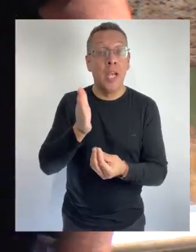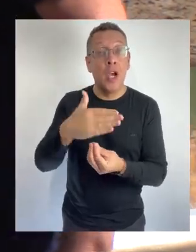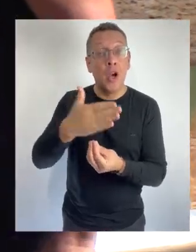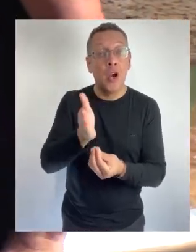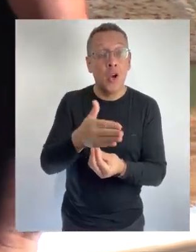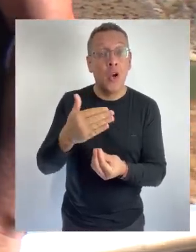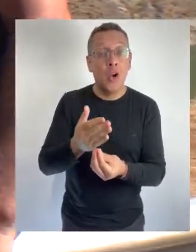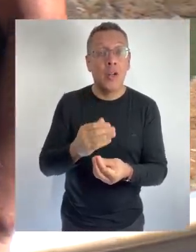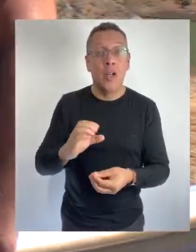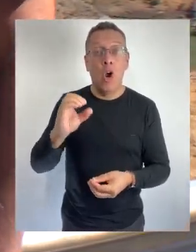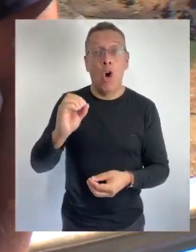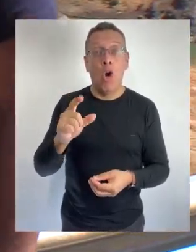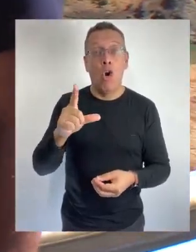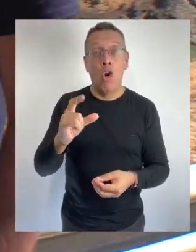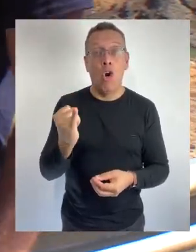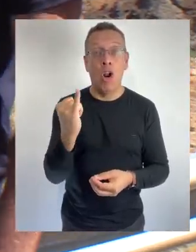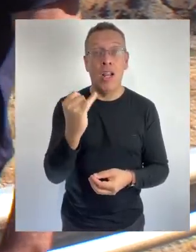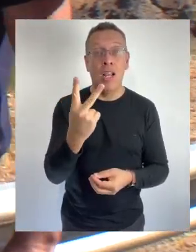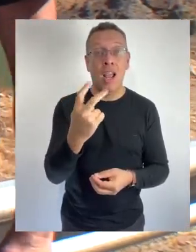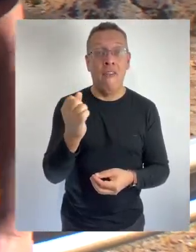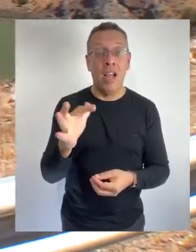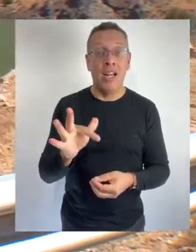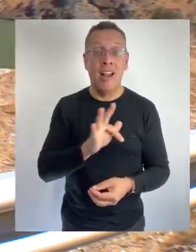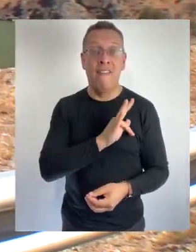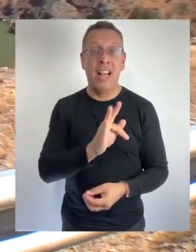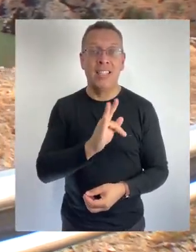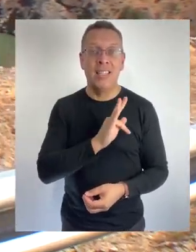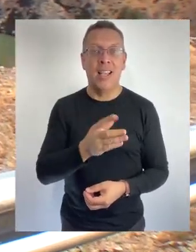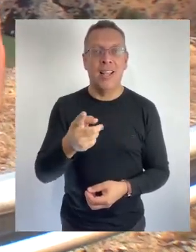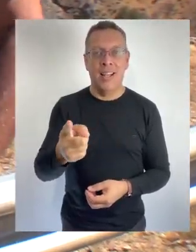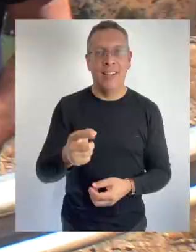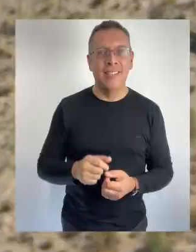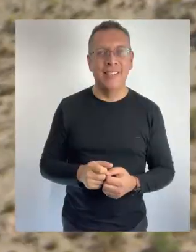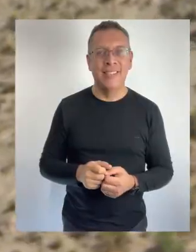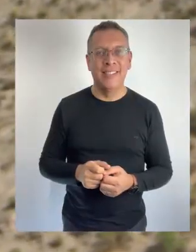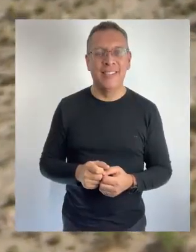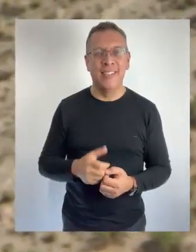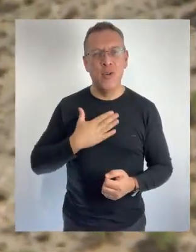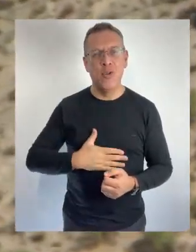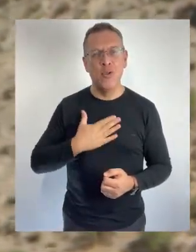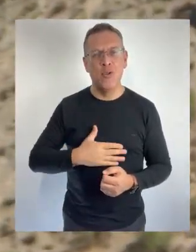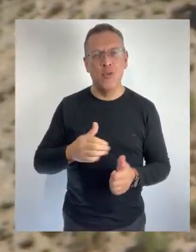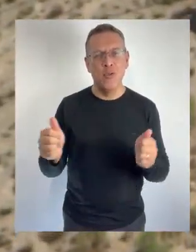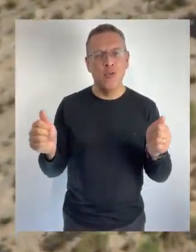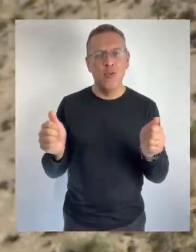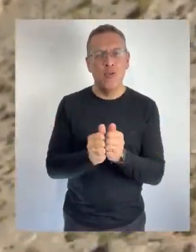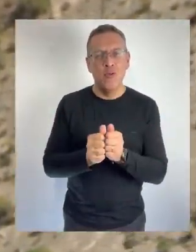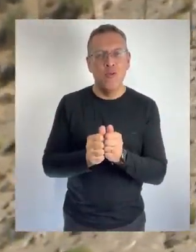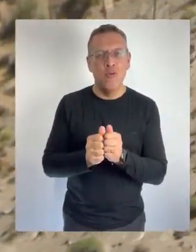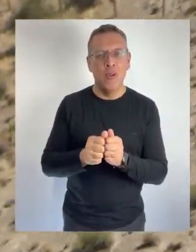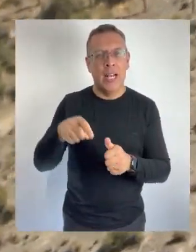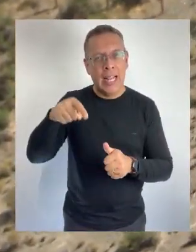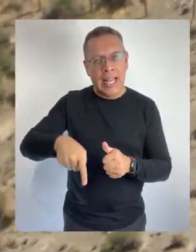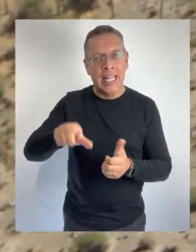Oliver Carrou, de nacionalidad francesa. Oliver, un gusto que estés con nosotros en este